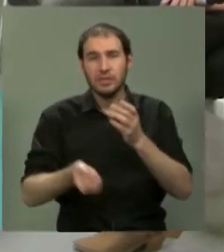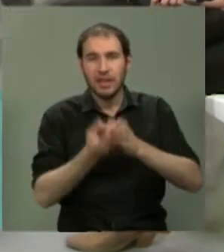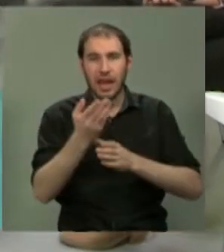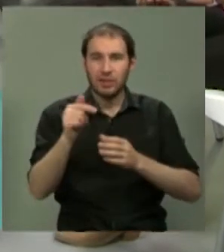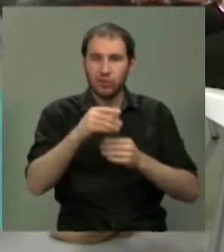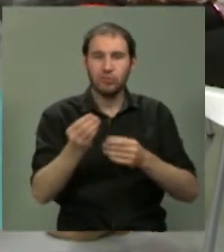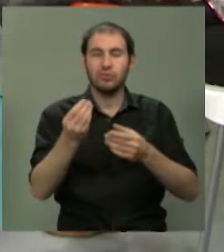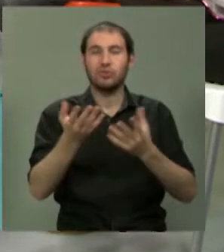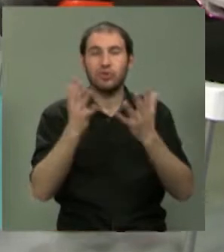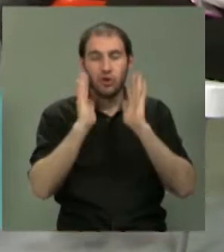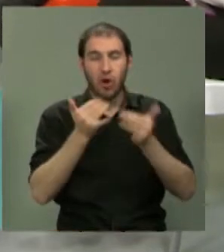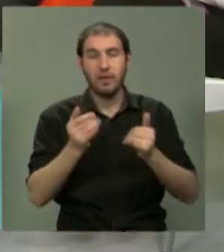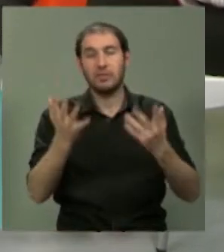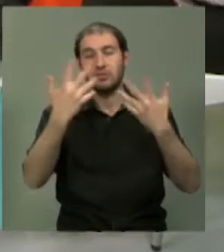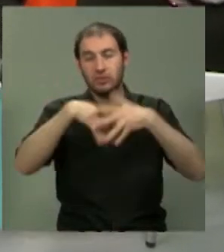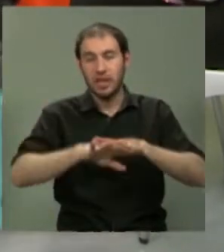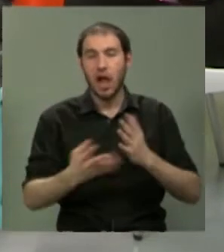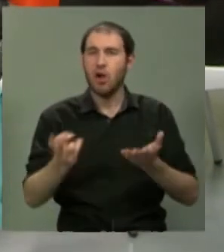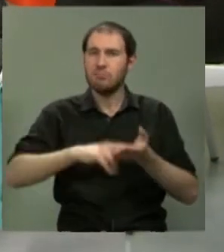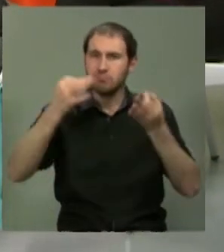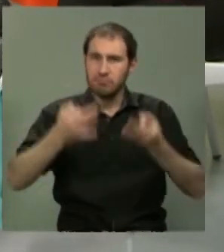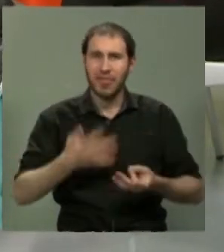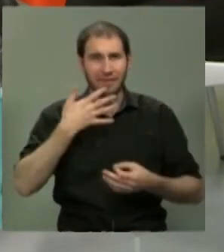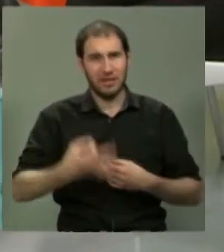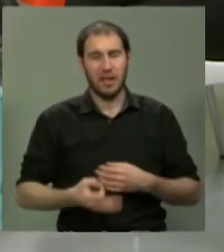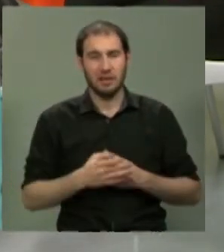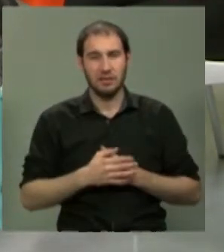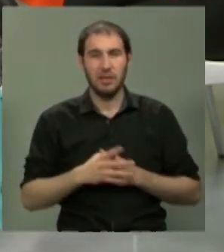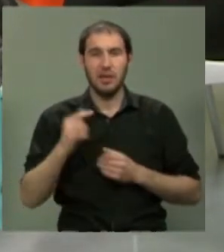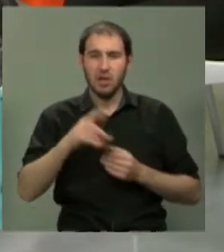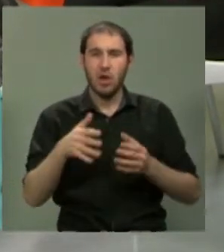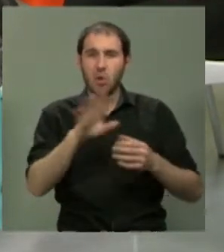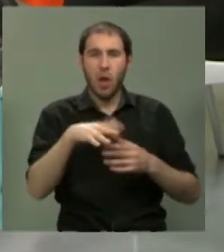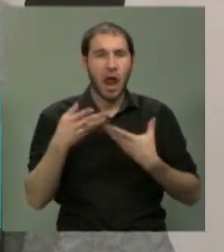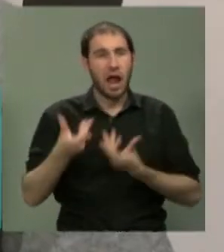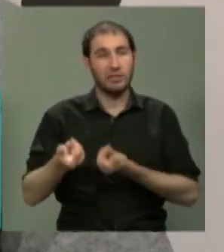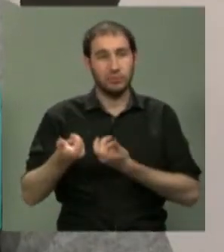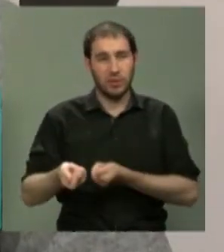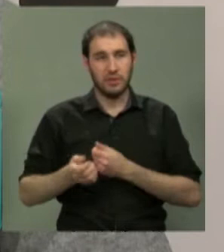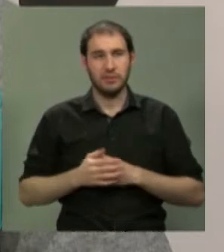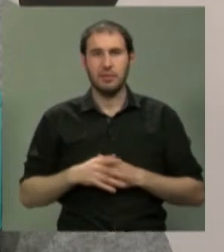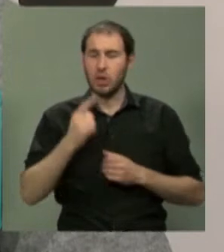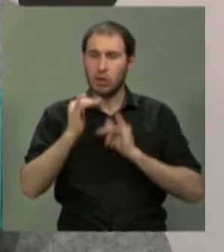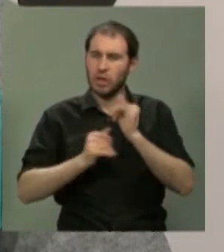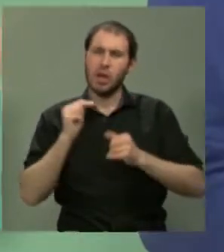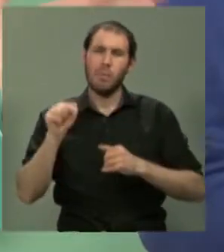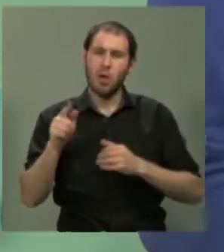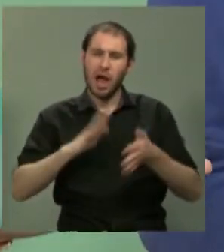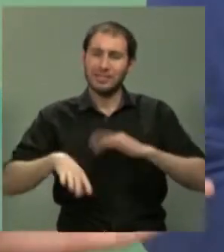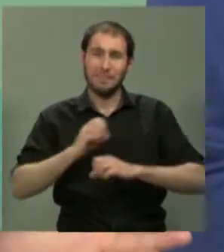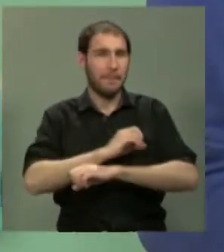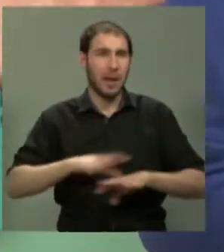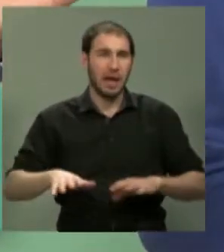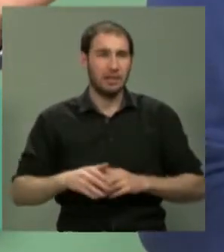puedan reinsertarlos a los chicos, pero reinsertarlos de verdad, que tengan su lugar de contención, donde le digan, mira, lo que hiciste está